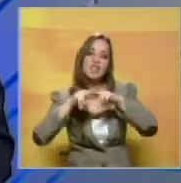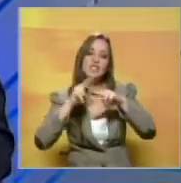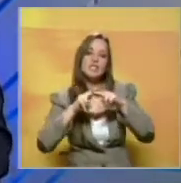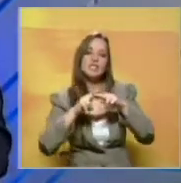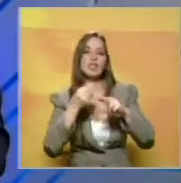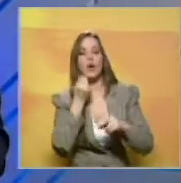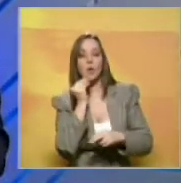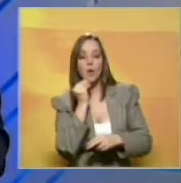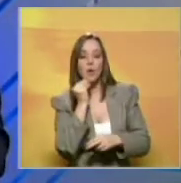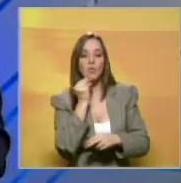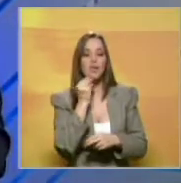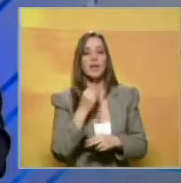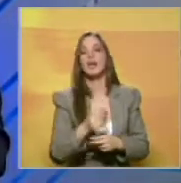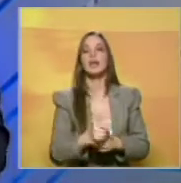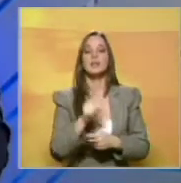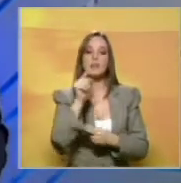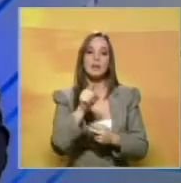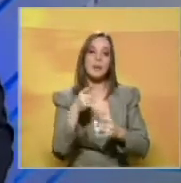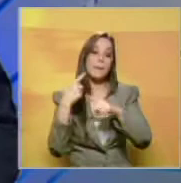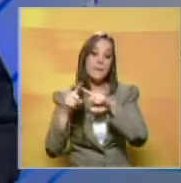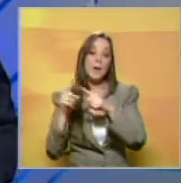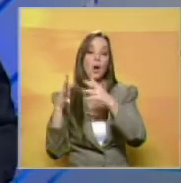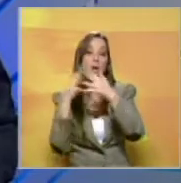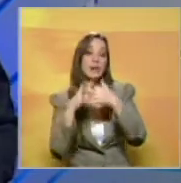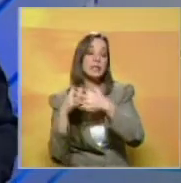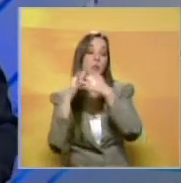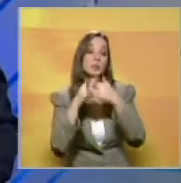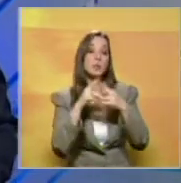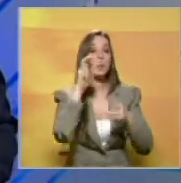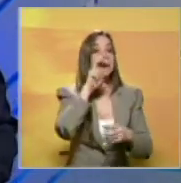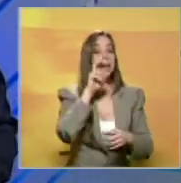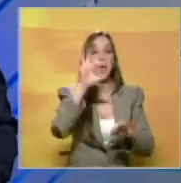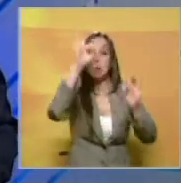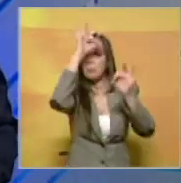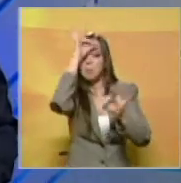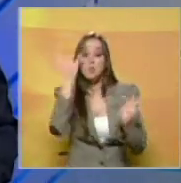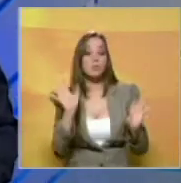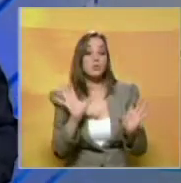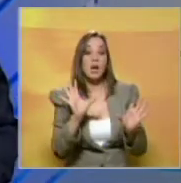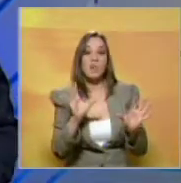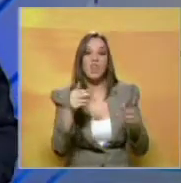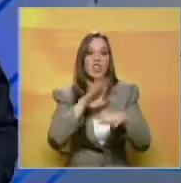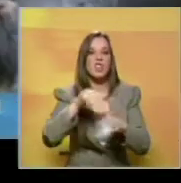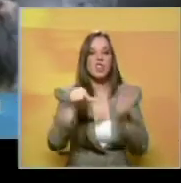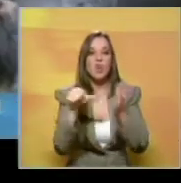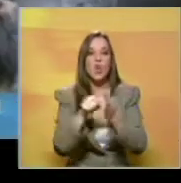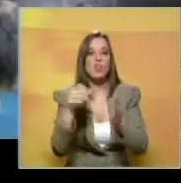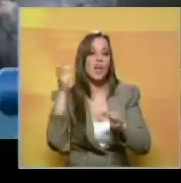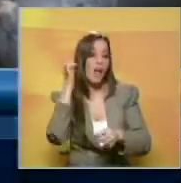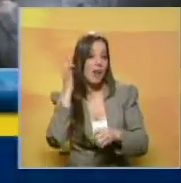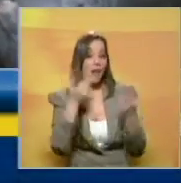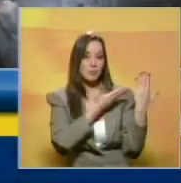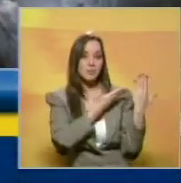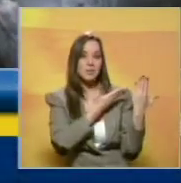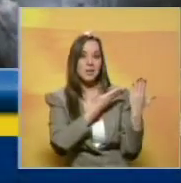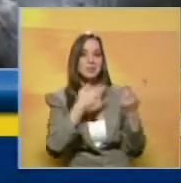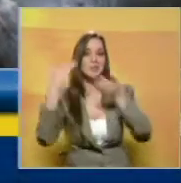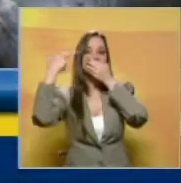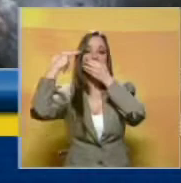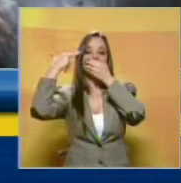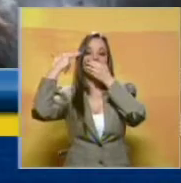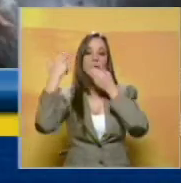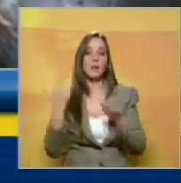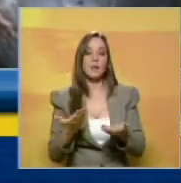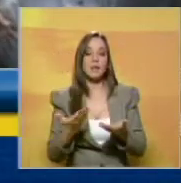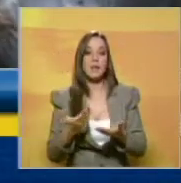aunque aún ni autoridades de Estados Unidos ni de Nigeria conocen el lugar en el que las mantendrían cautivas. Mientras tanto, el gobierno de Nigeria, que